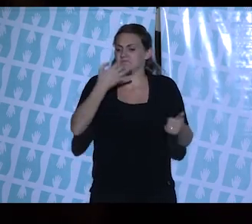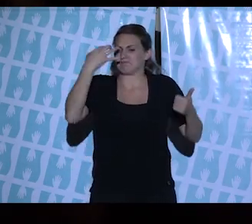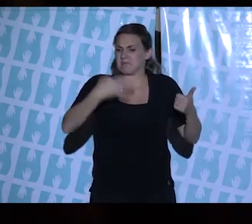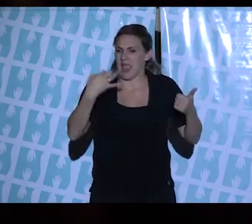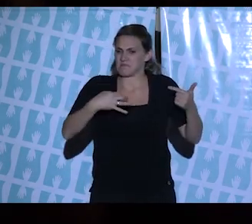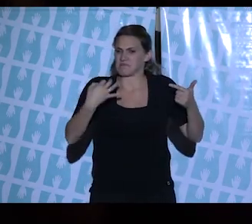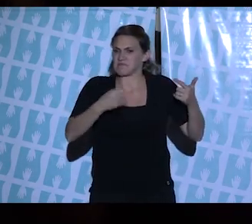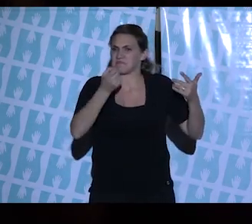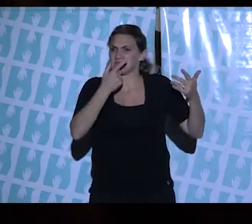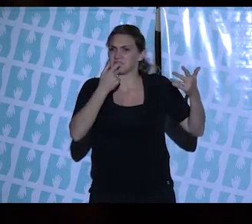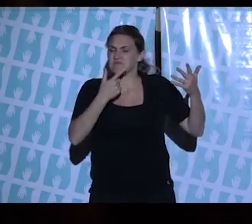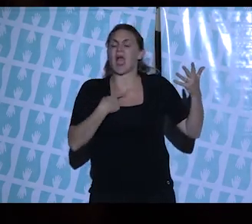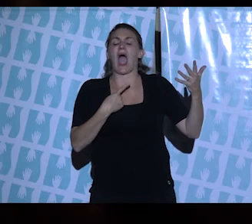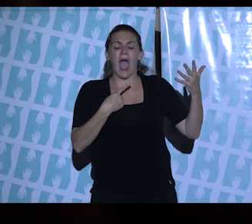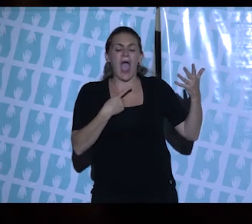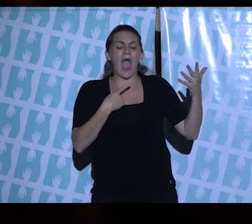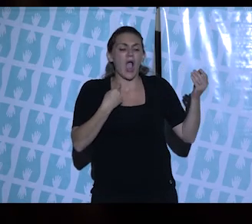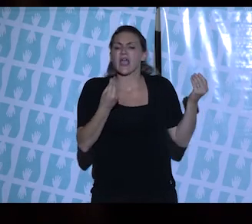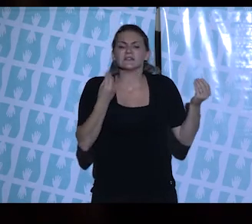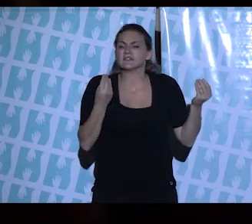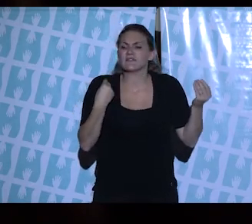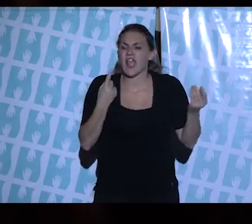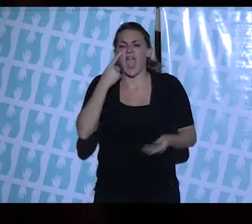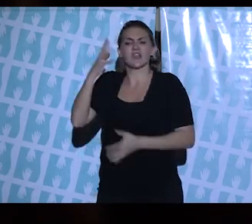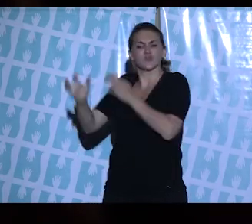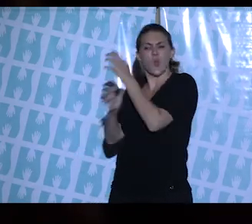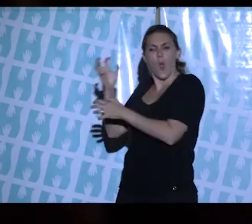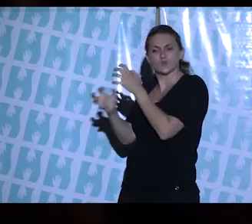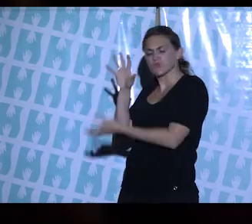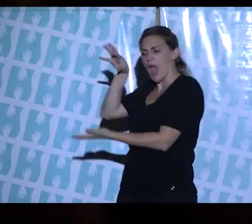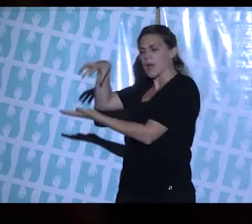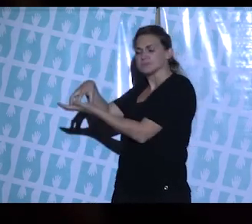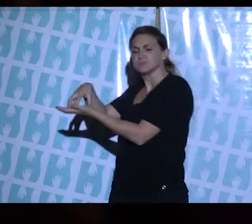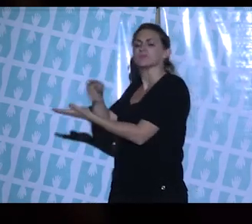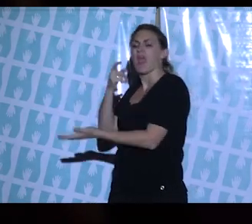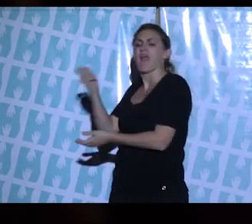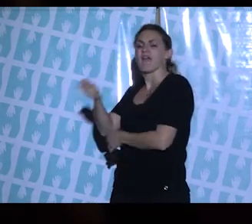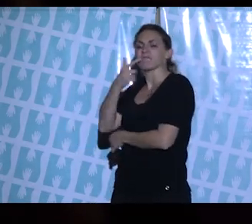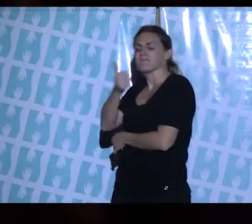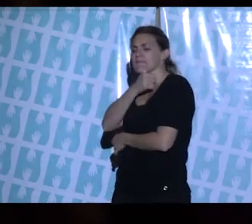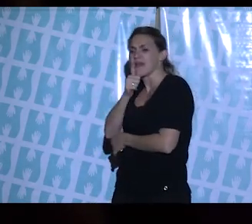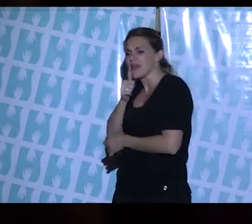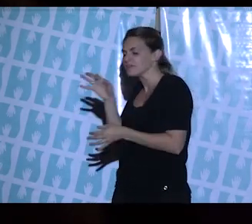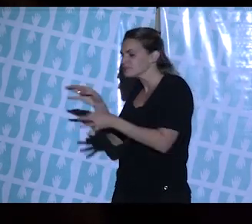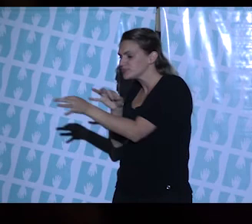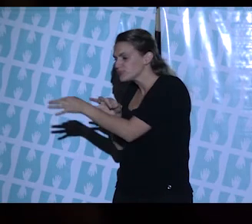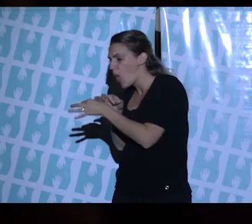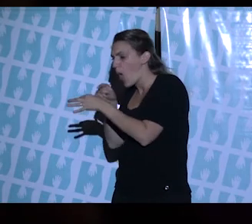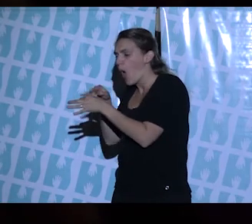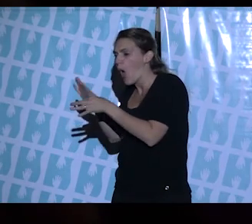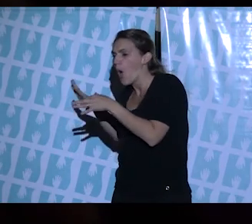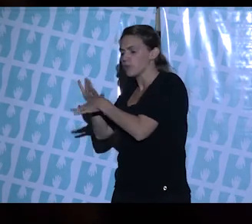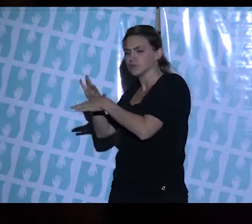Desarrollar por la industria farmacéutica, o lo que se llama química medicinal, una molécula de